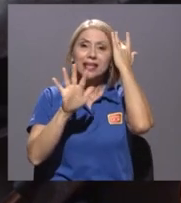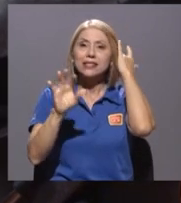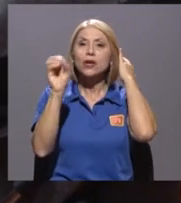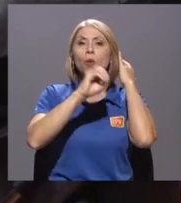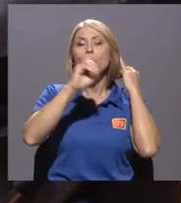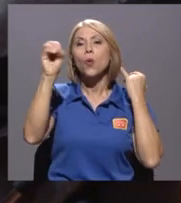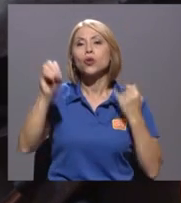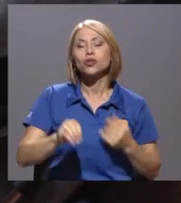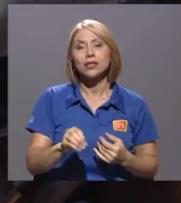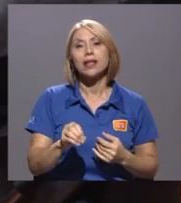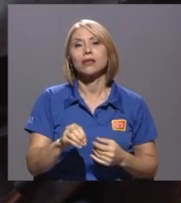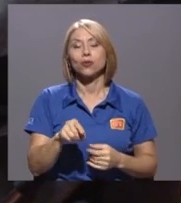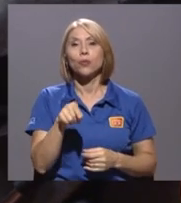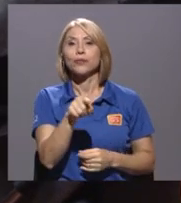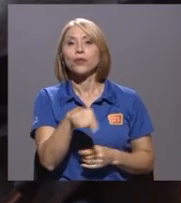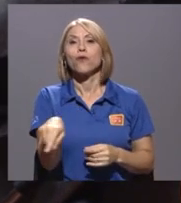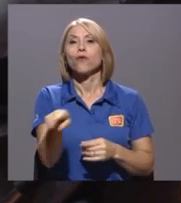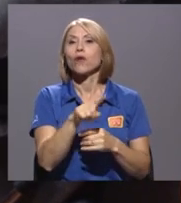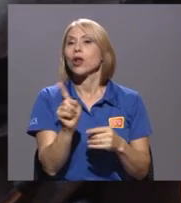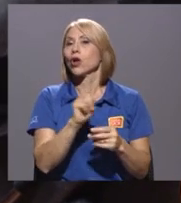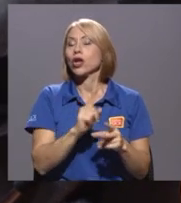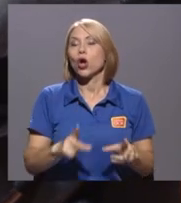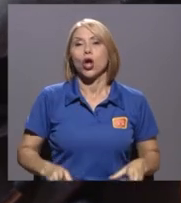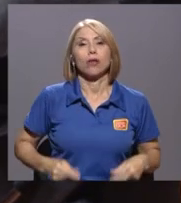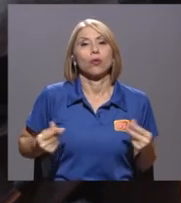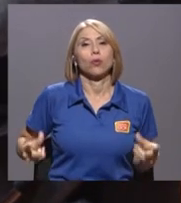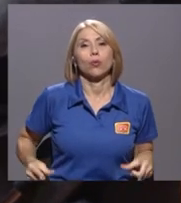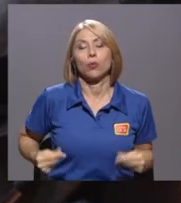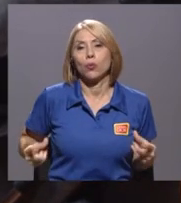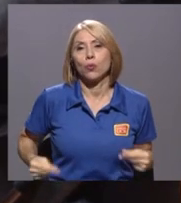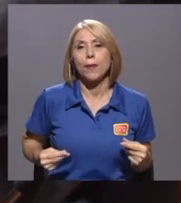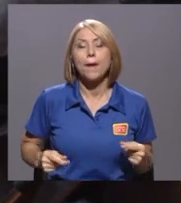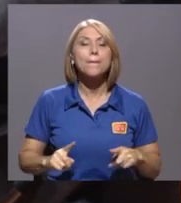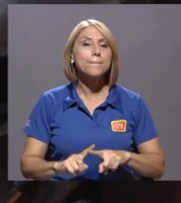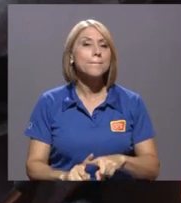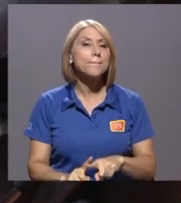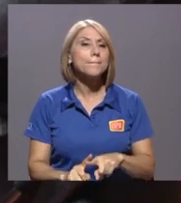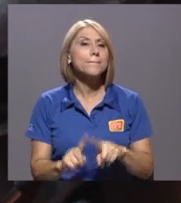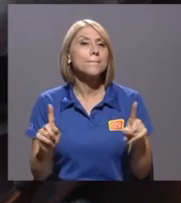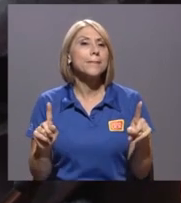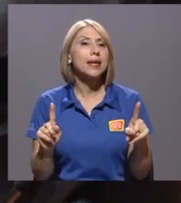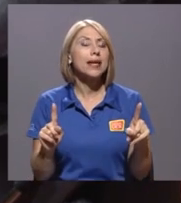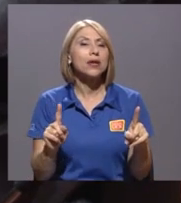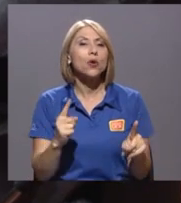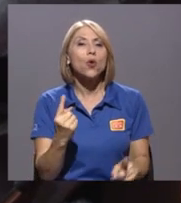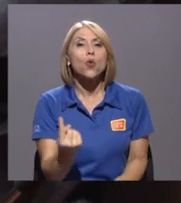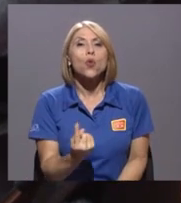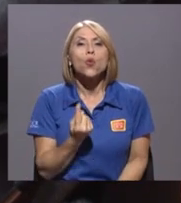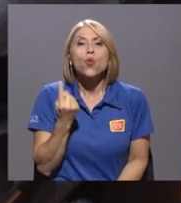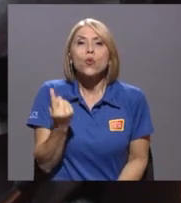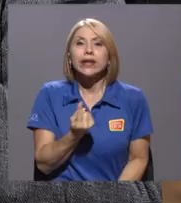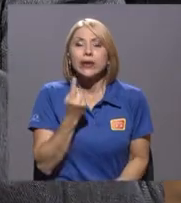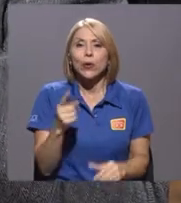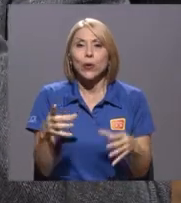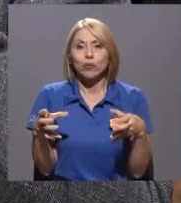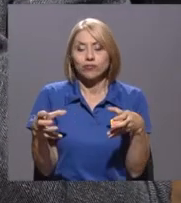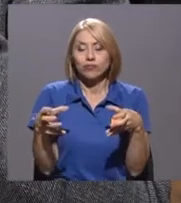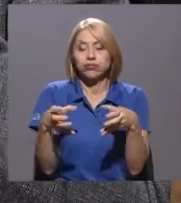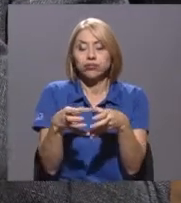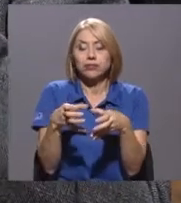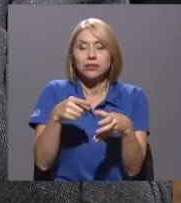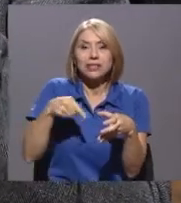fue la contracción pero el único sector social que